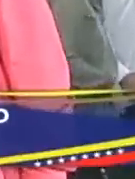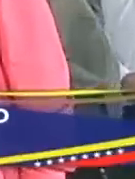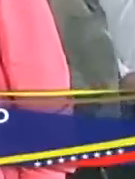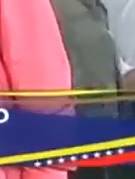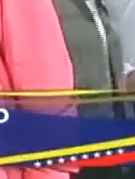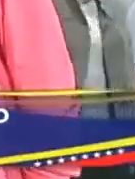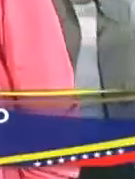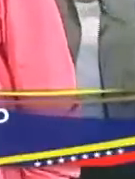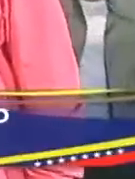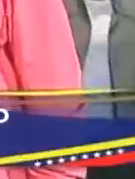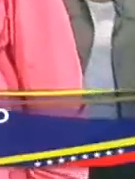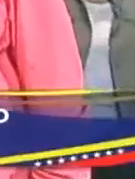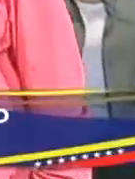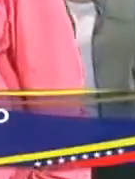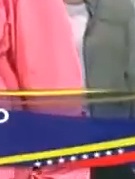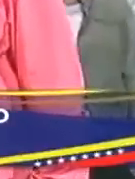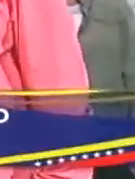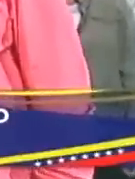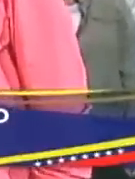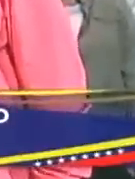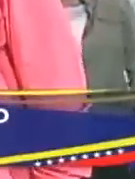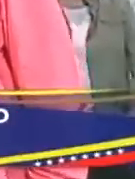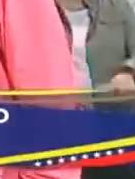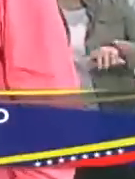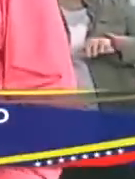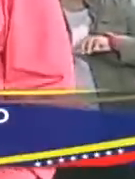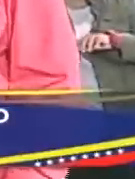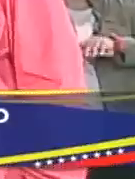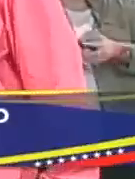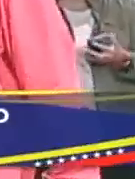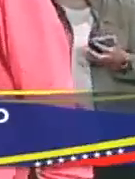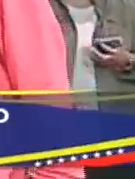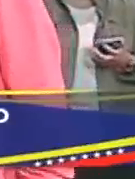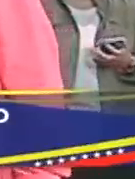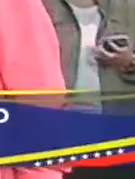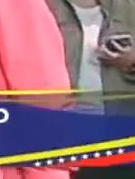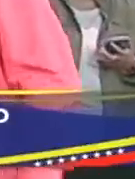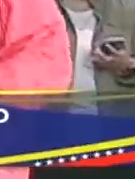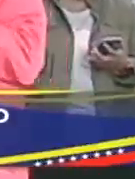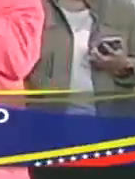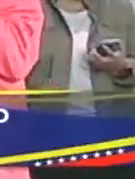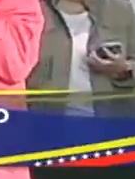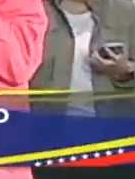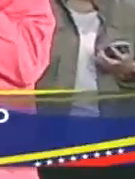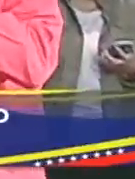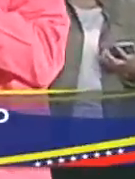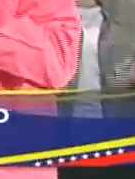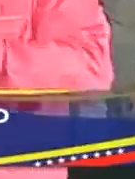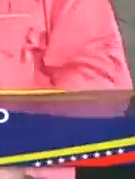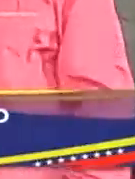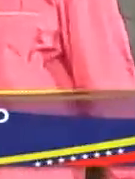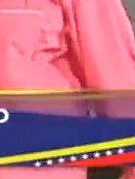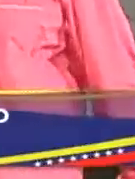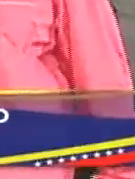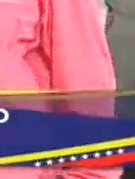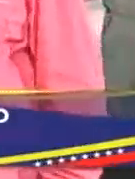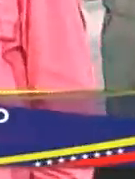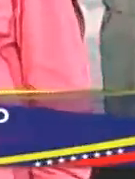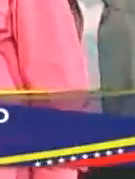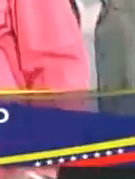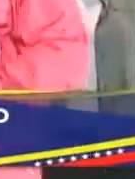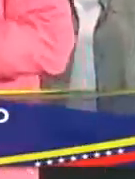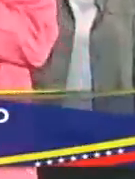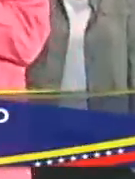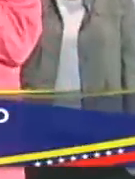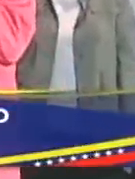a liberar a su pueblo. Vámonos pa' allá, vamos a su encuentro, vámonos pa' allá, vamos a su